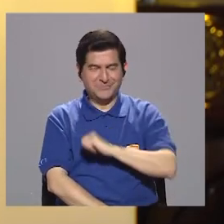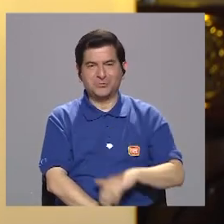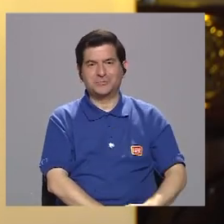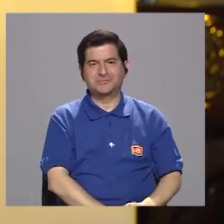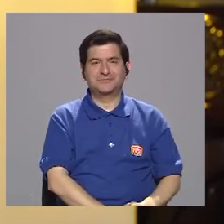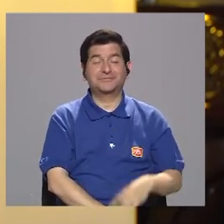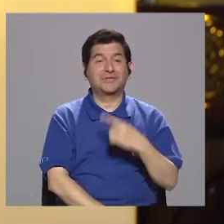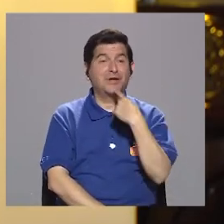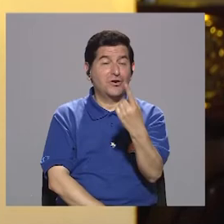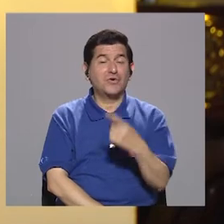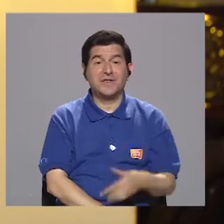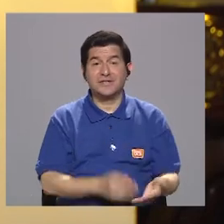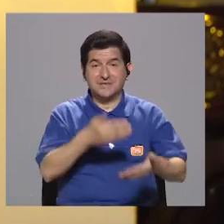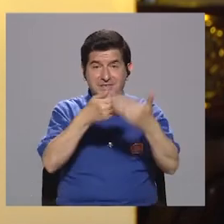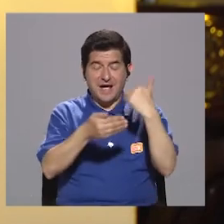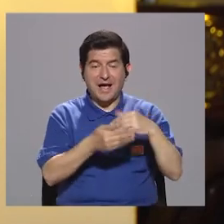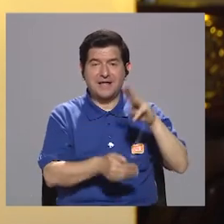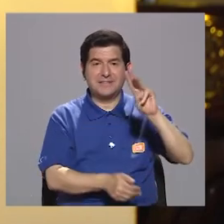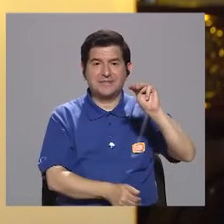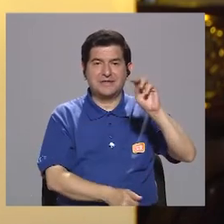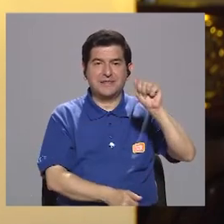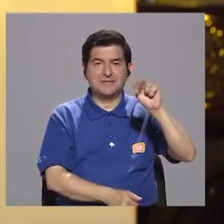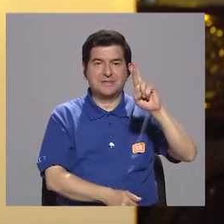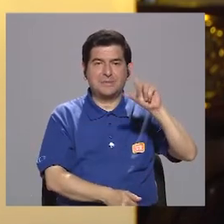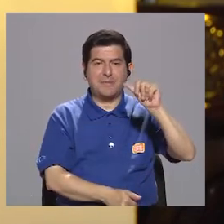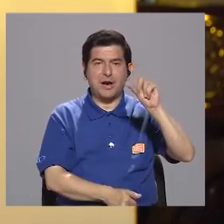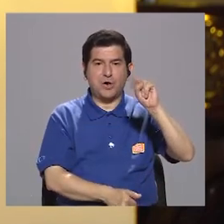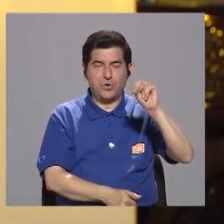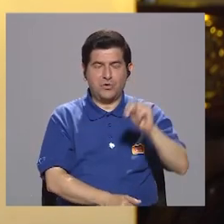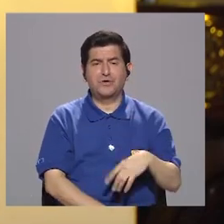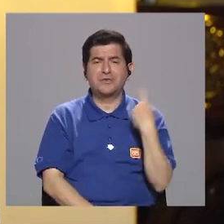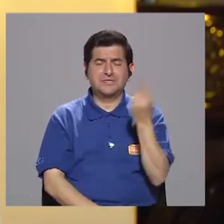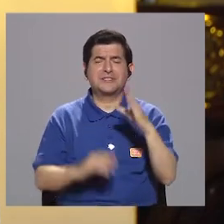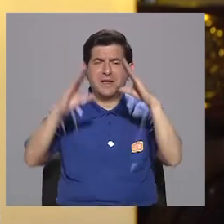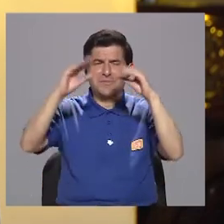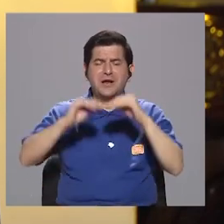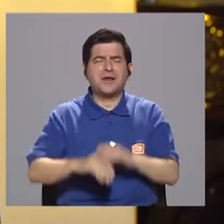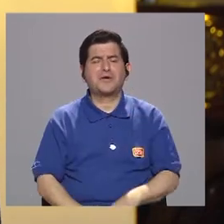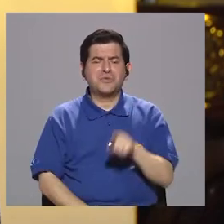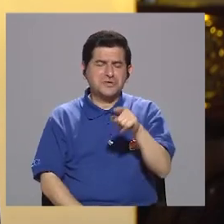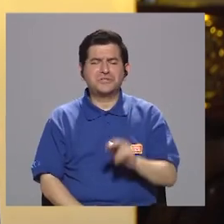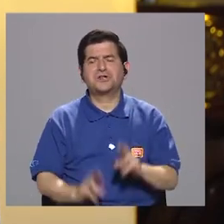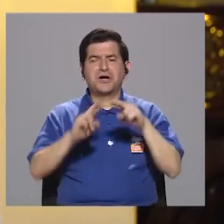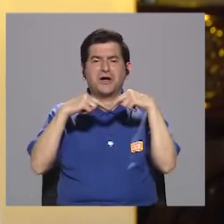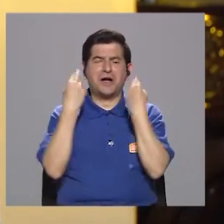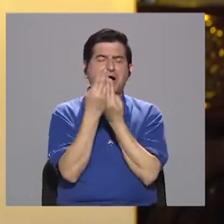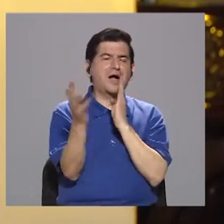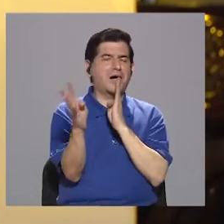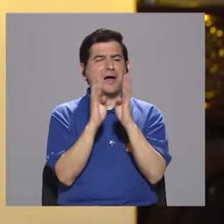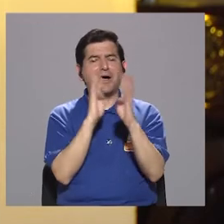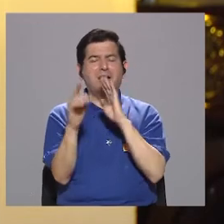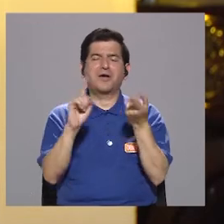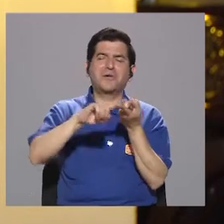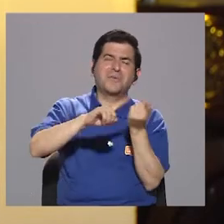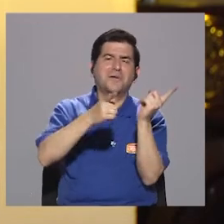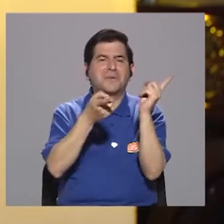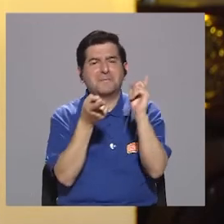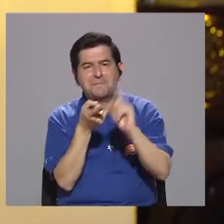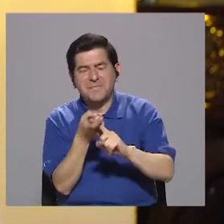decía Marlon, pues en las noches siempre se hacía una tertulia en la casa del doctor. Llegaban